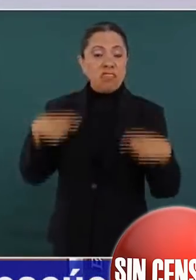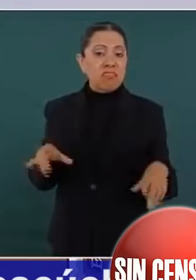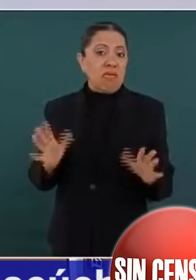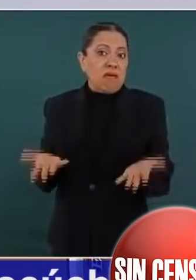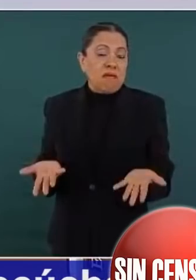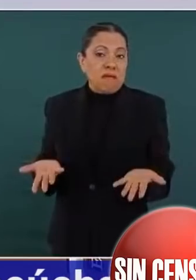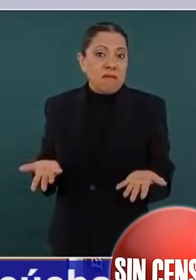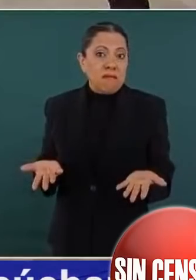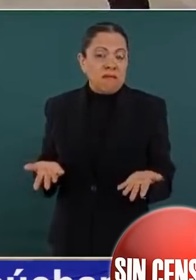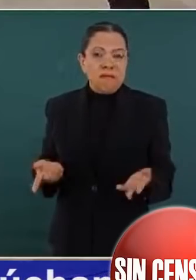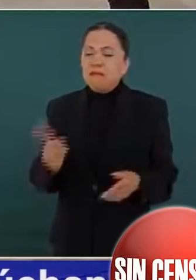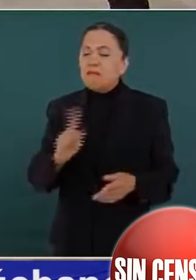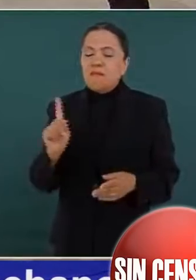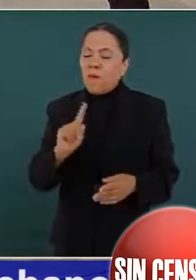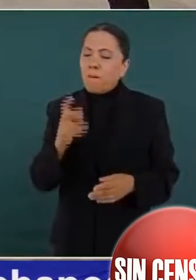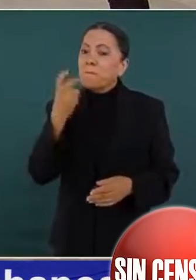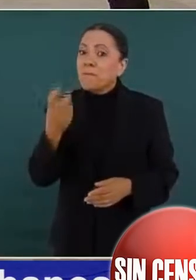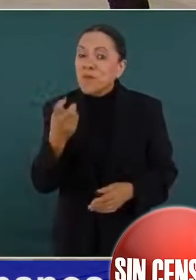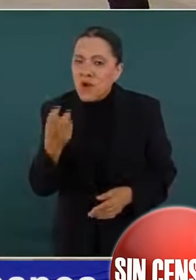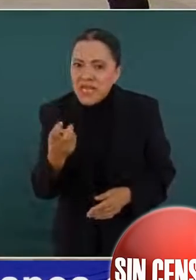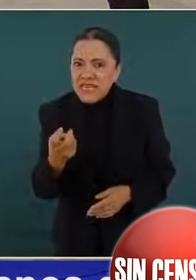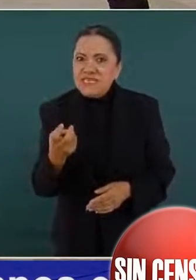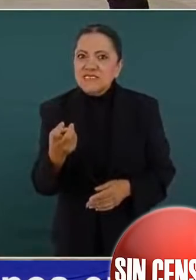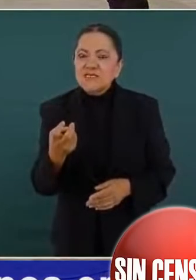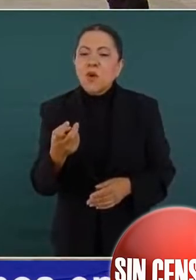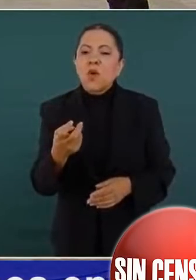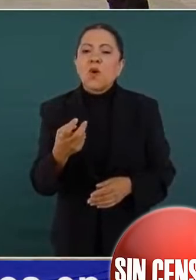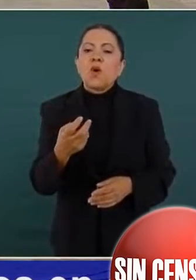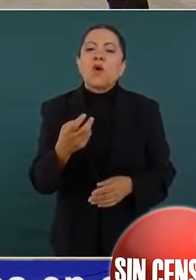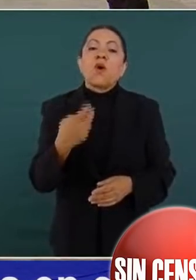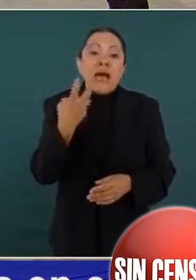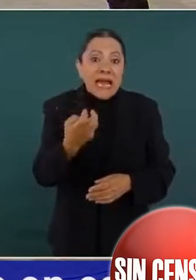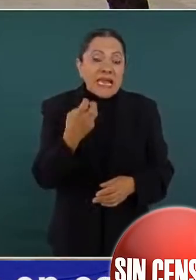Eso está más para la academia,